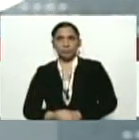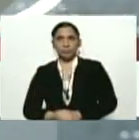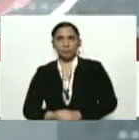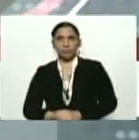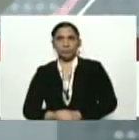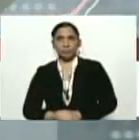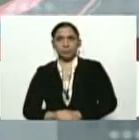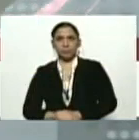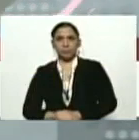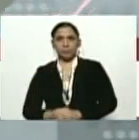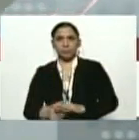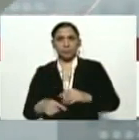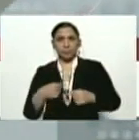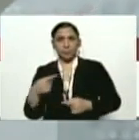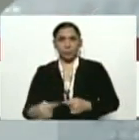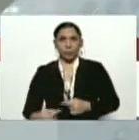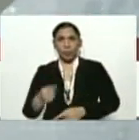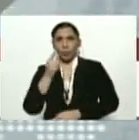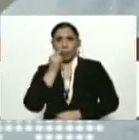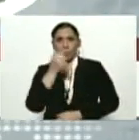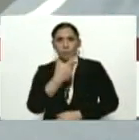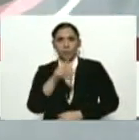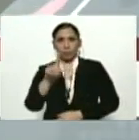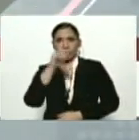Luego tenemos un hombre de 31 años,